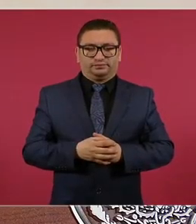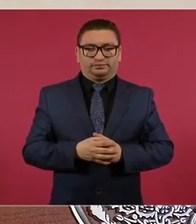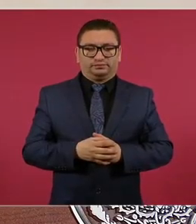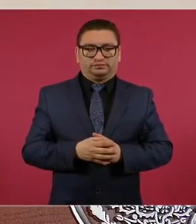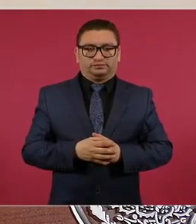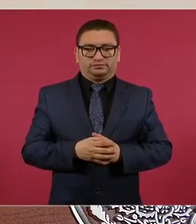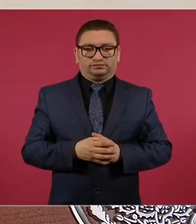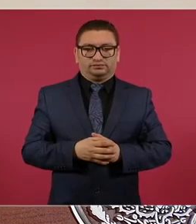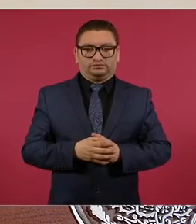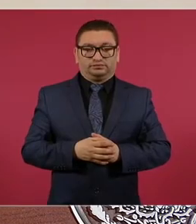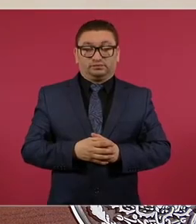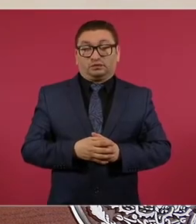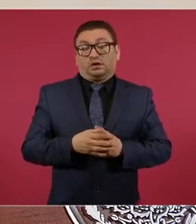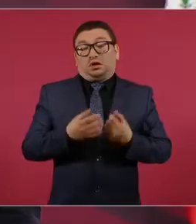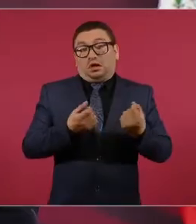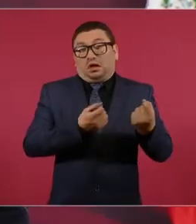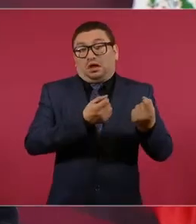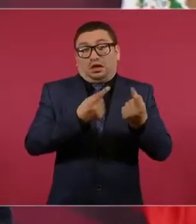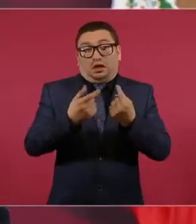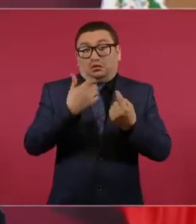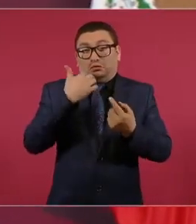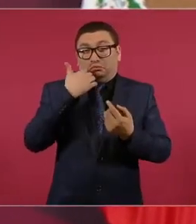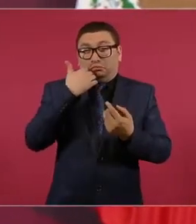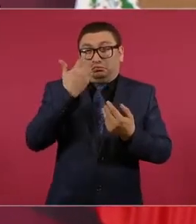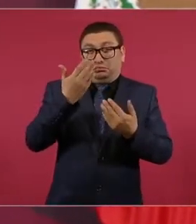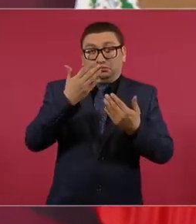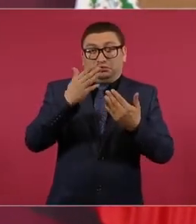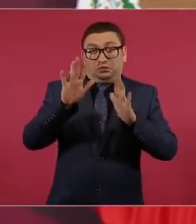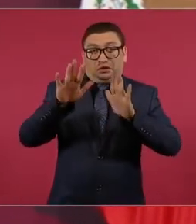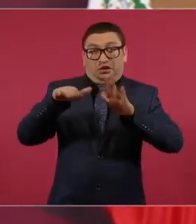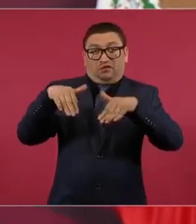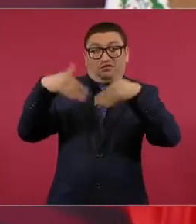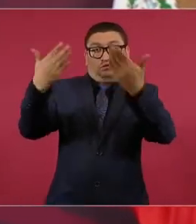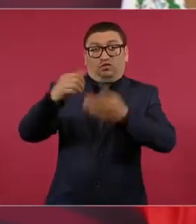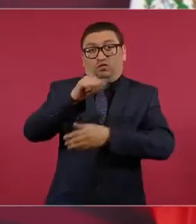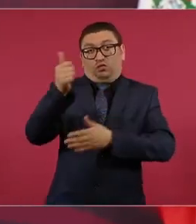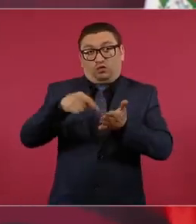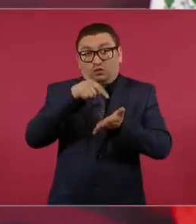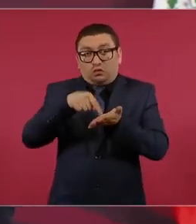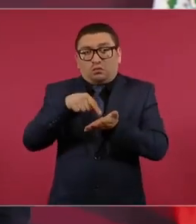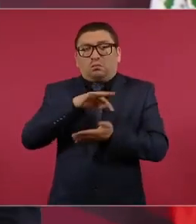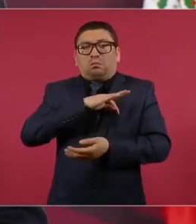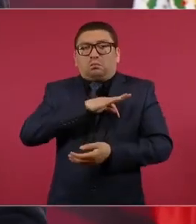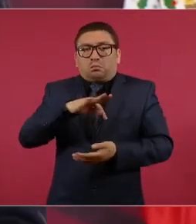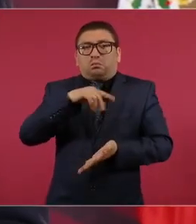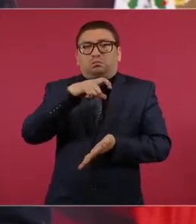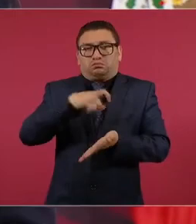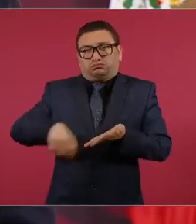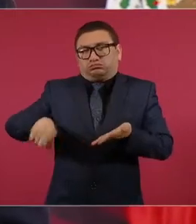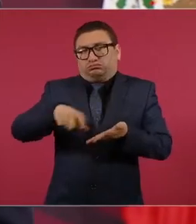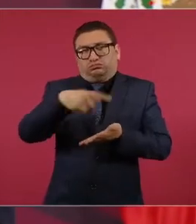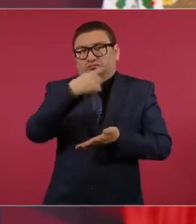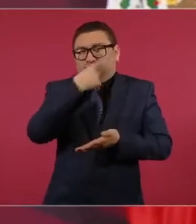y el que quiera comprarlas pues las puede comprar está en